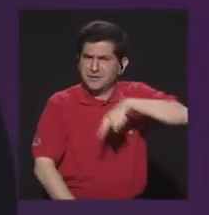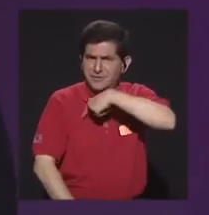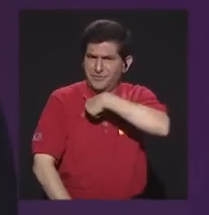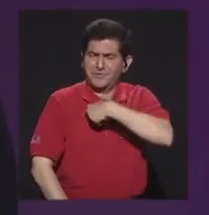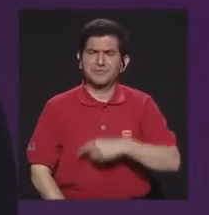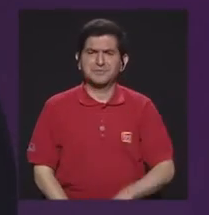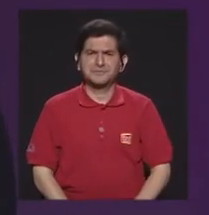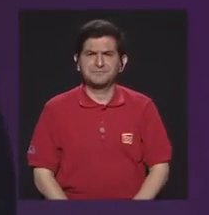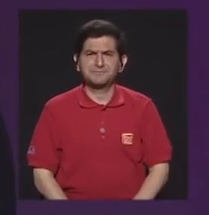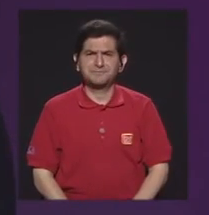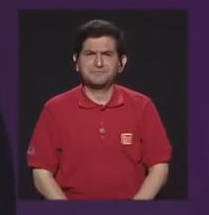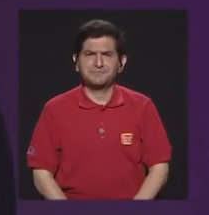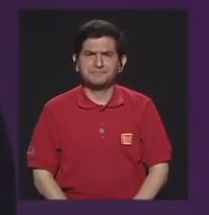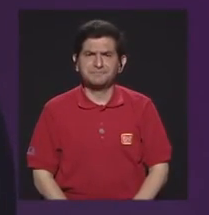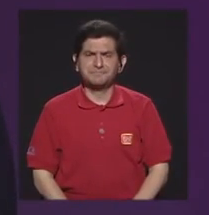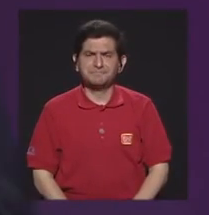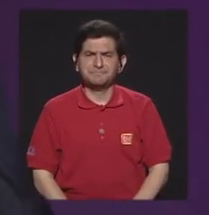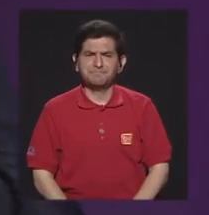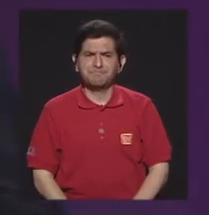estamos